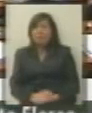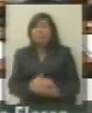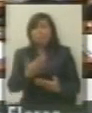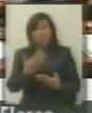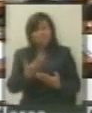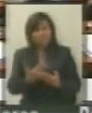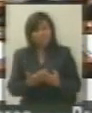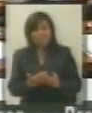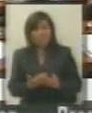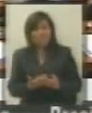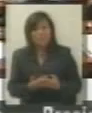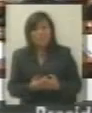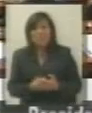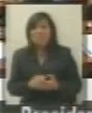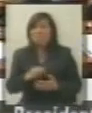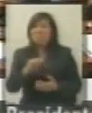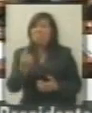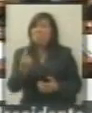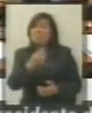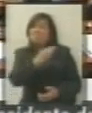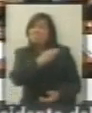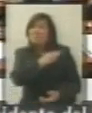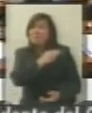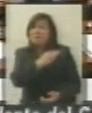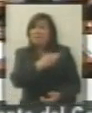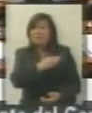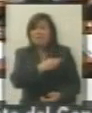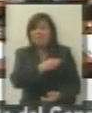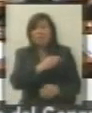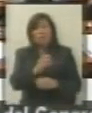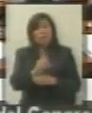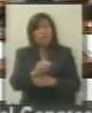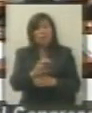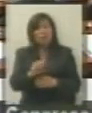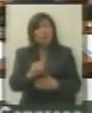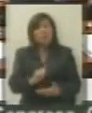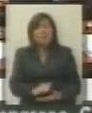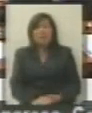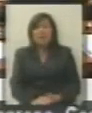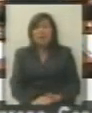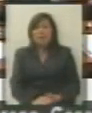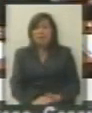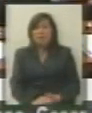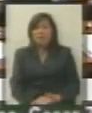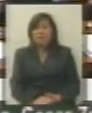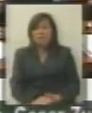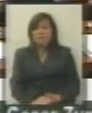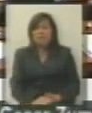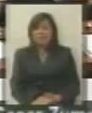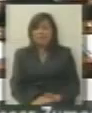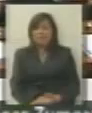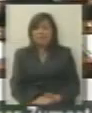Agradecemos a la señora Rosario del Pilar Fernández Figueroa, presidenta del Consejo de Ministros y ministra de